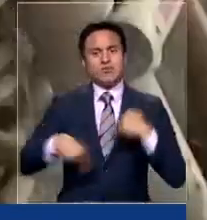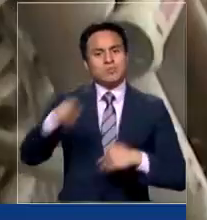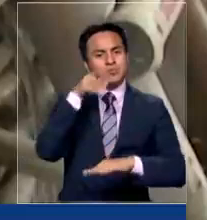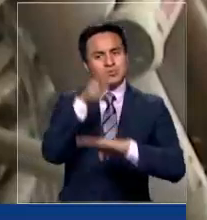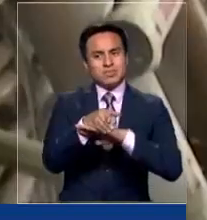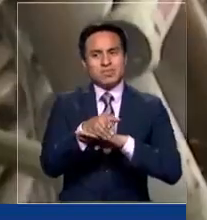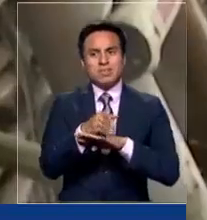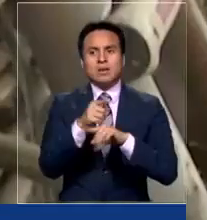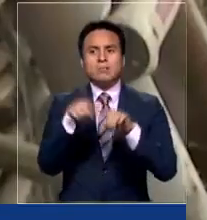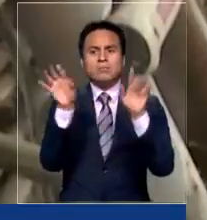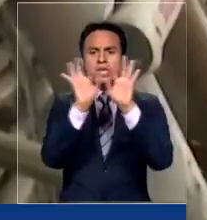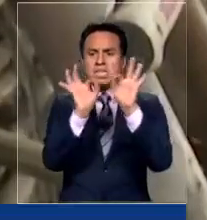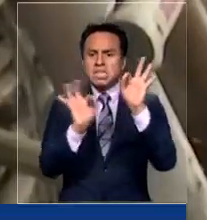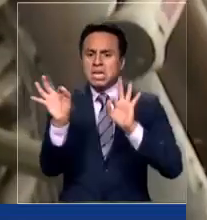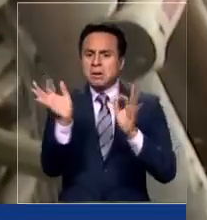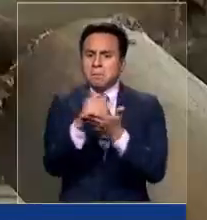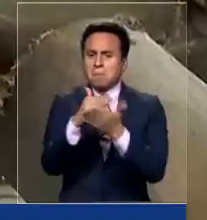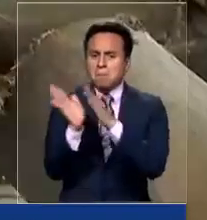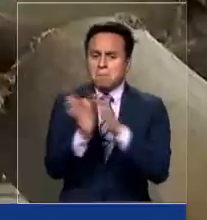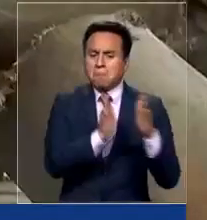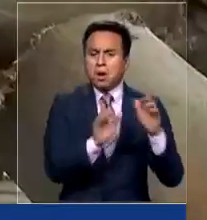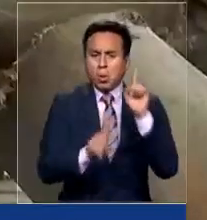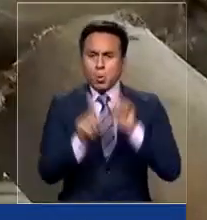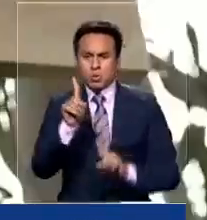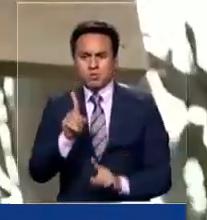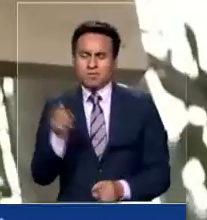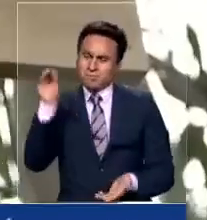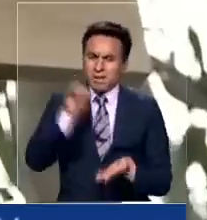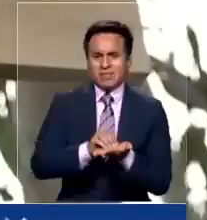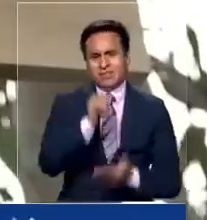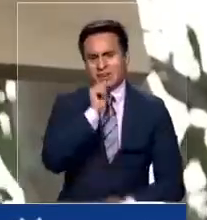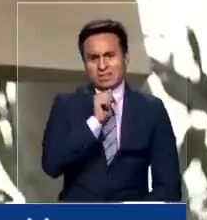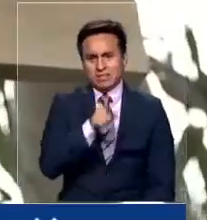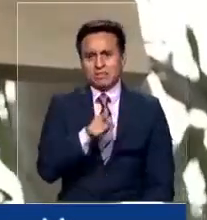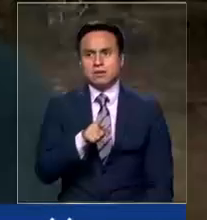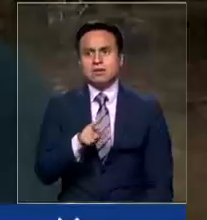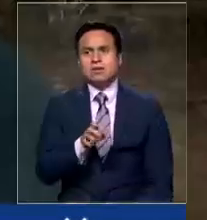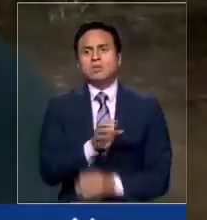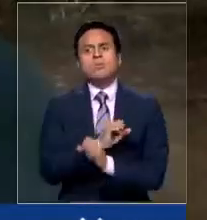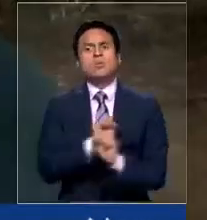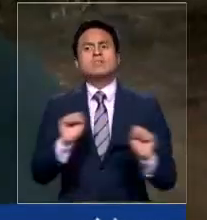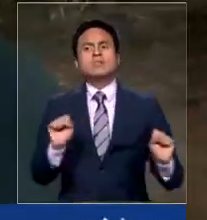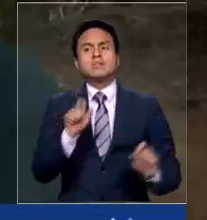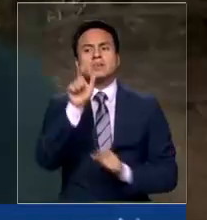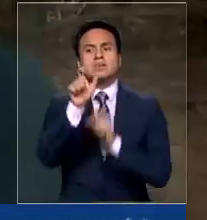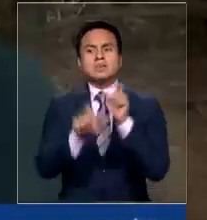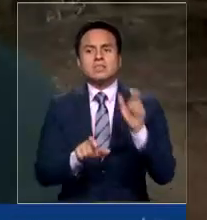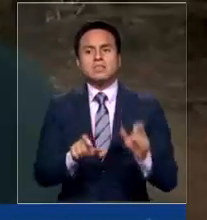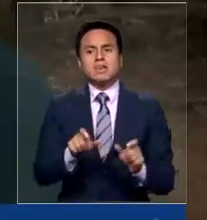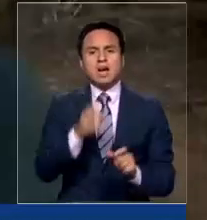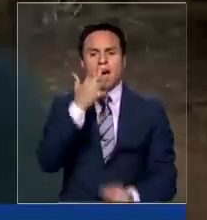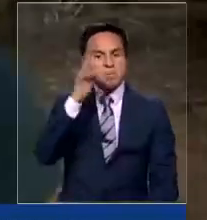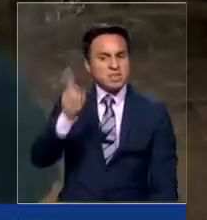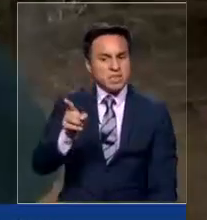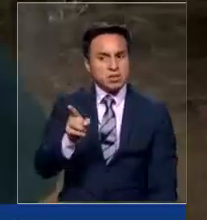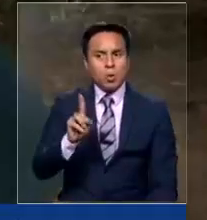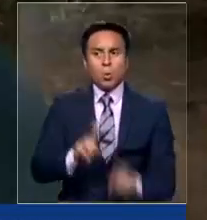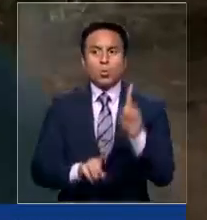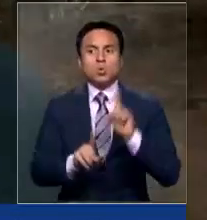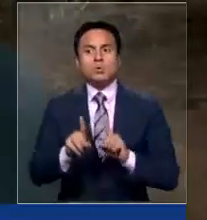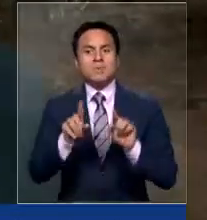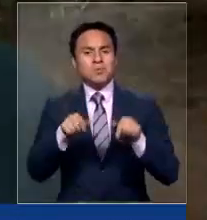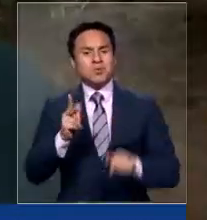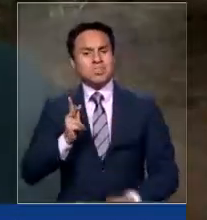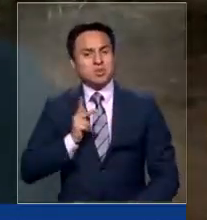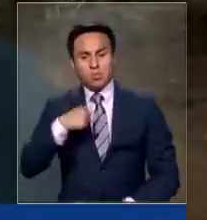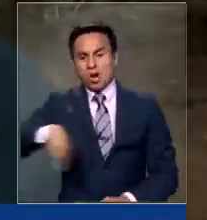zona una medida que dicen los lugareños es insuficiente pero no puede ser que la gente está amenazando los otros hay gente que acaba como estos